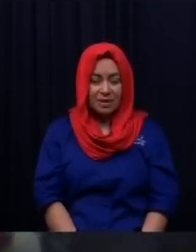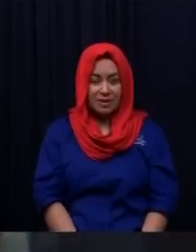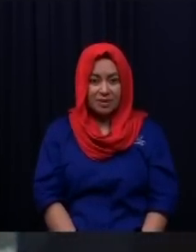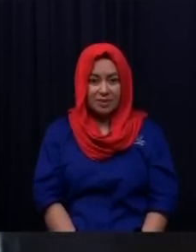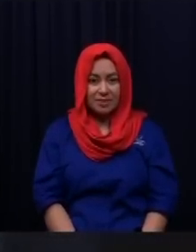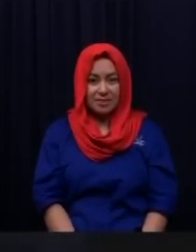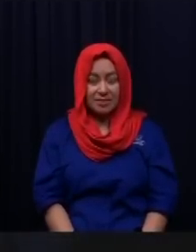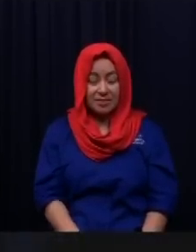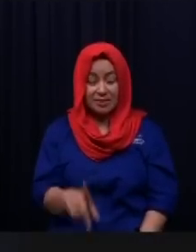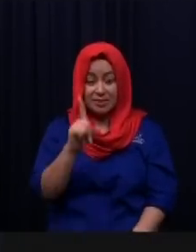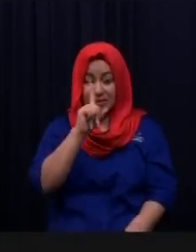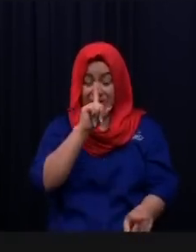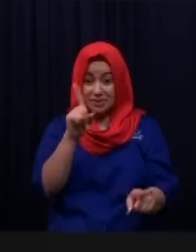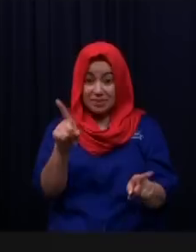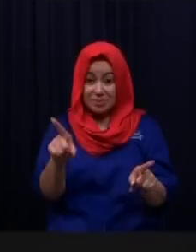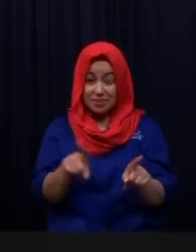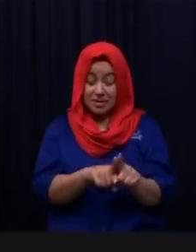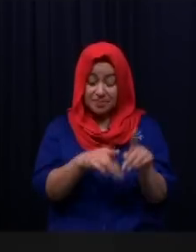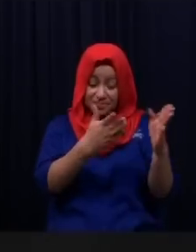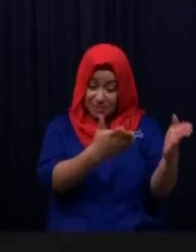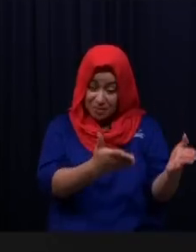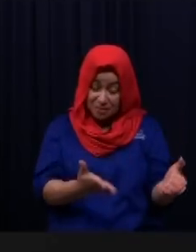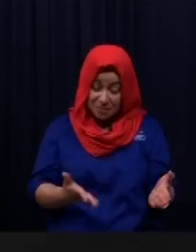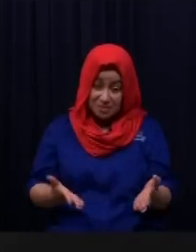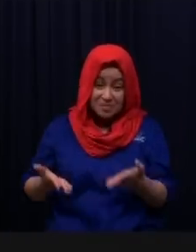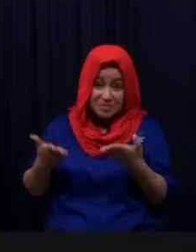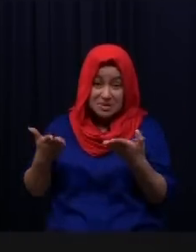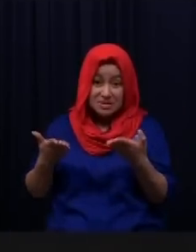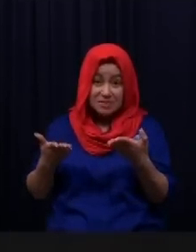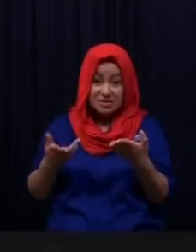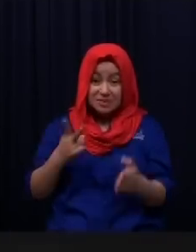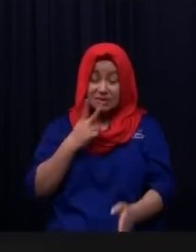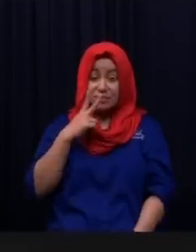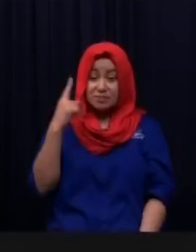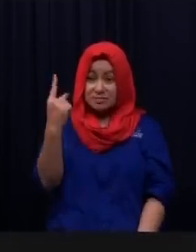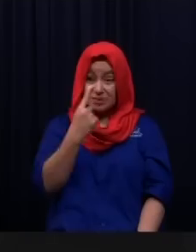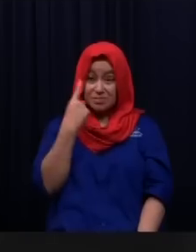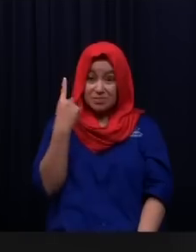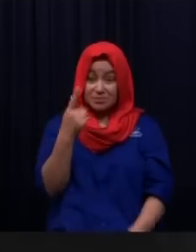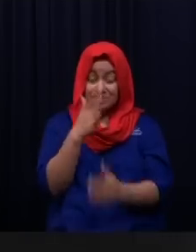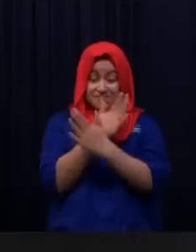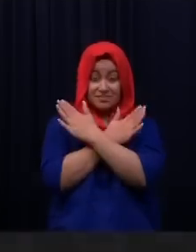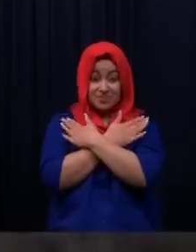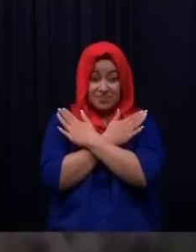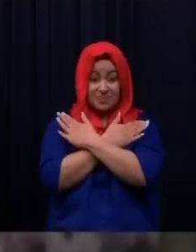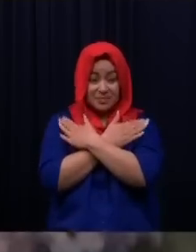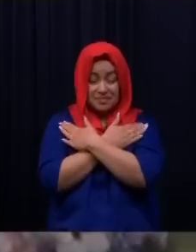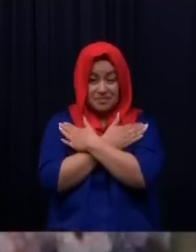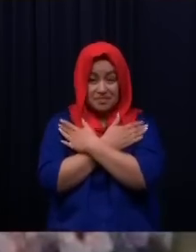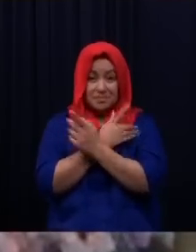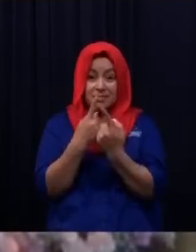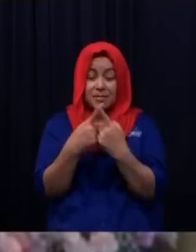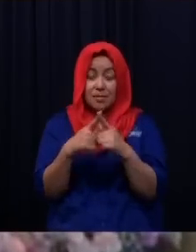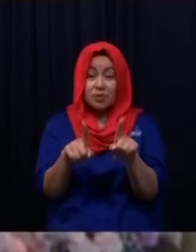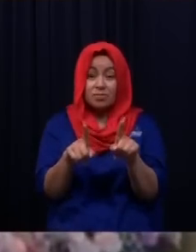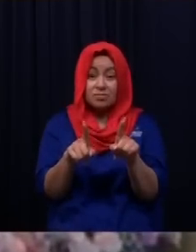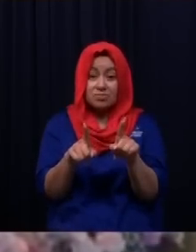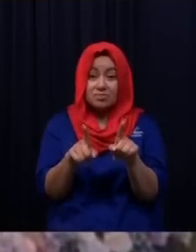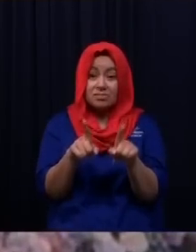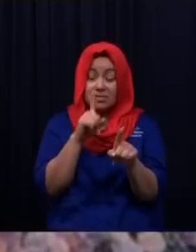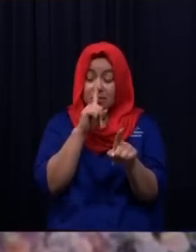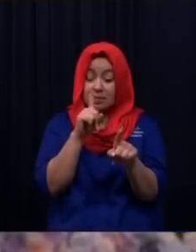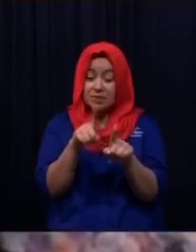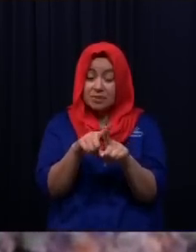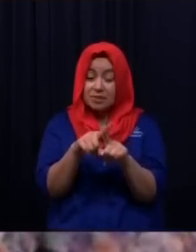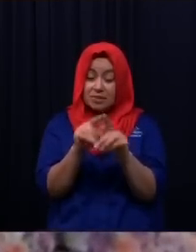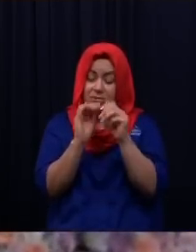pasen aquí al frente. Vamos a orar por ellos. Pero hay muchas peticiones, hermano, de